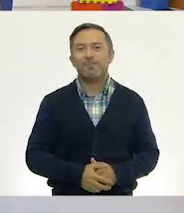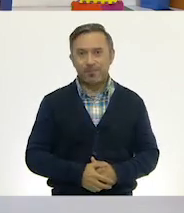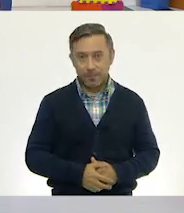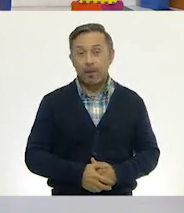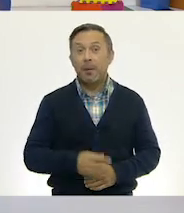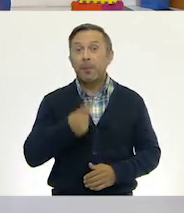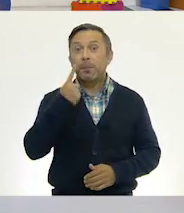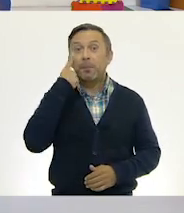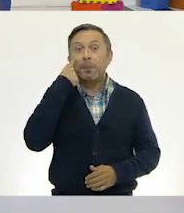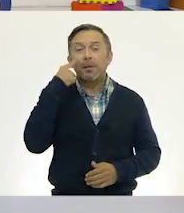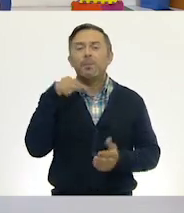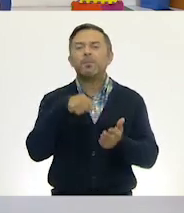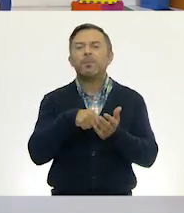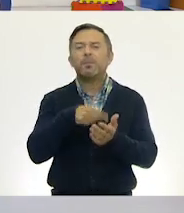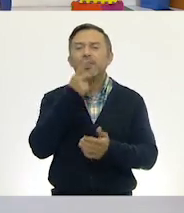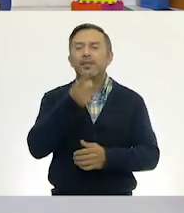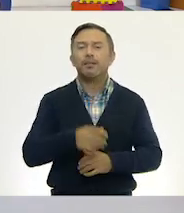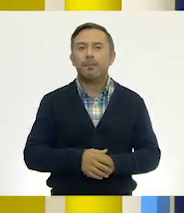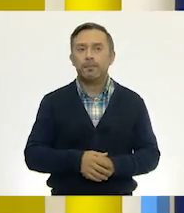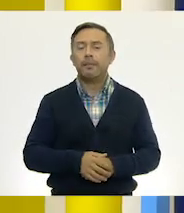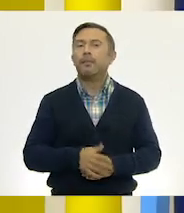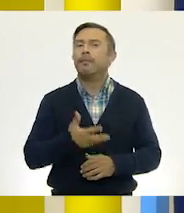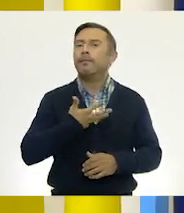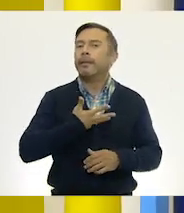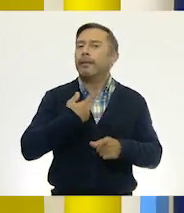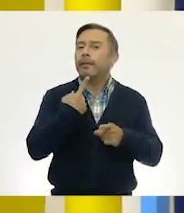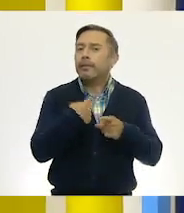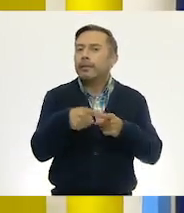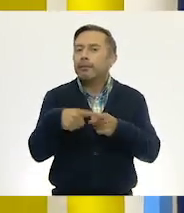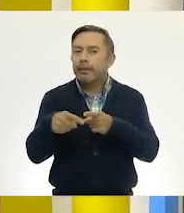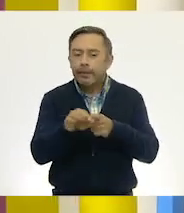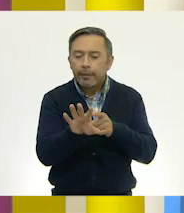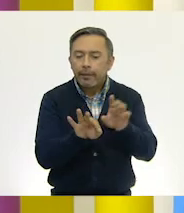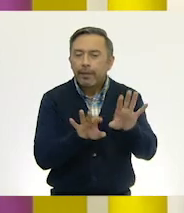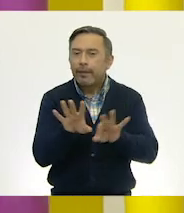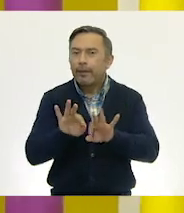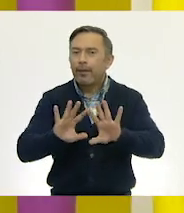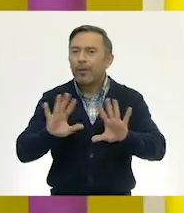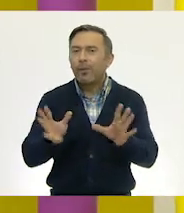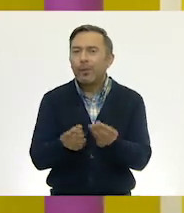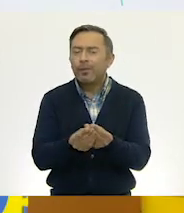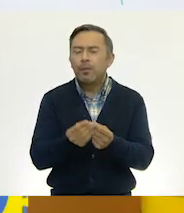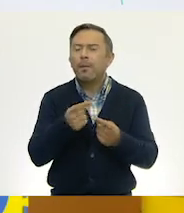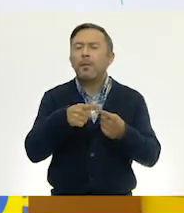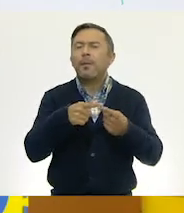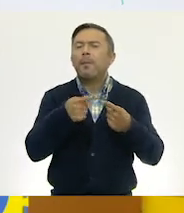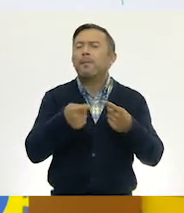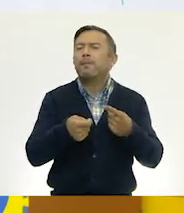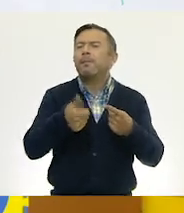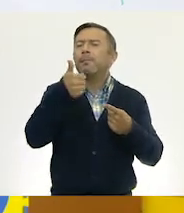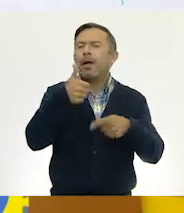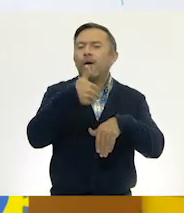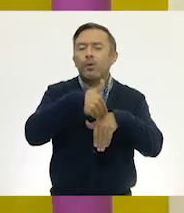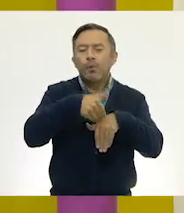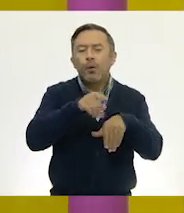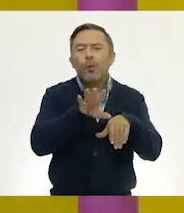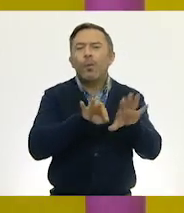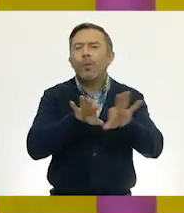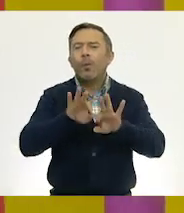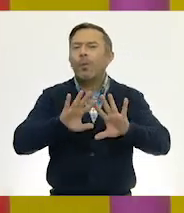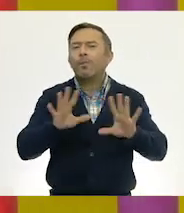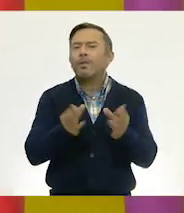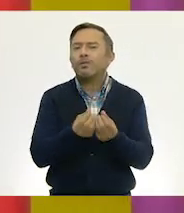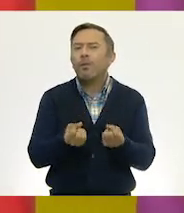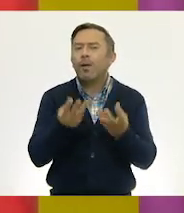Ay, mira, dice... Hay varias combinaciones. Hay varias combinaciones. Sí. ¿Cuál es la primera combinación que nos mandan? La primera